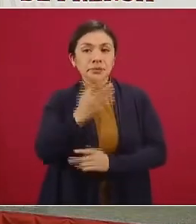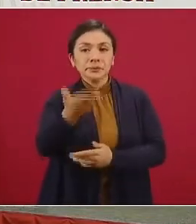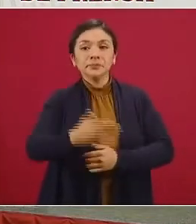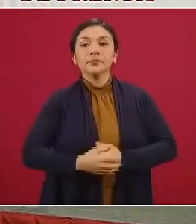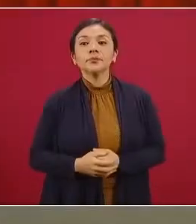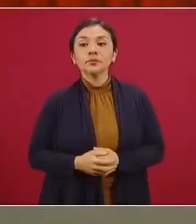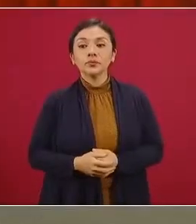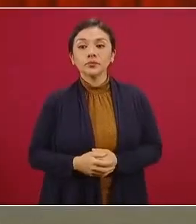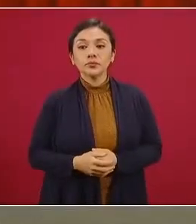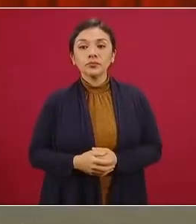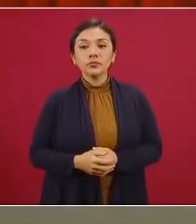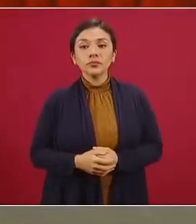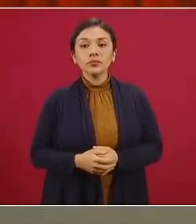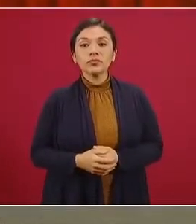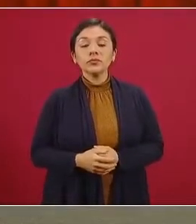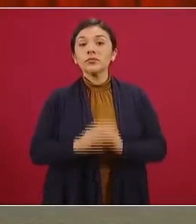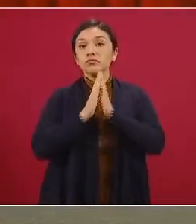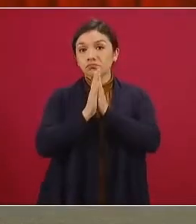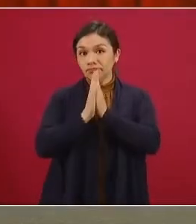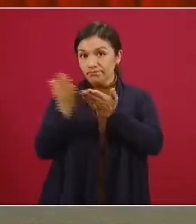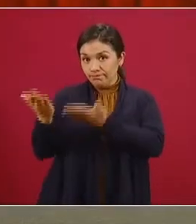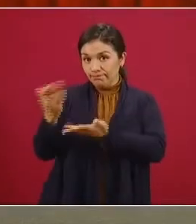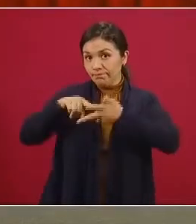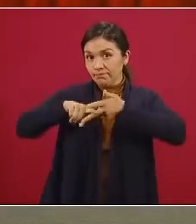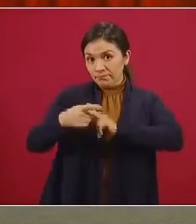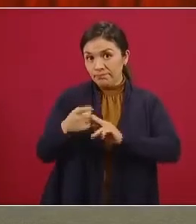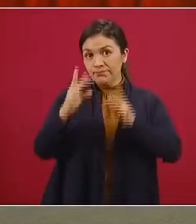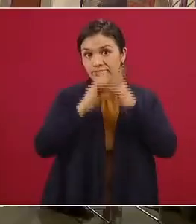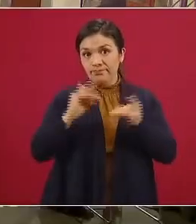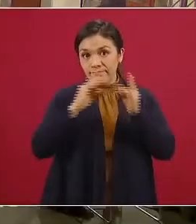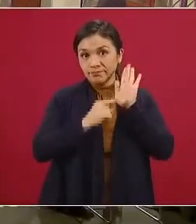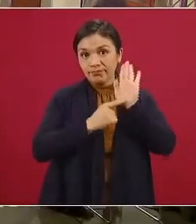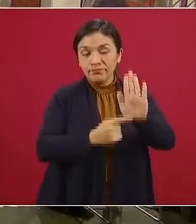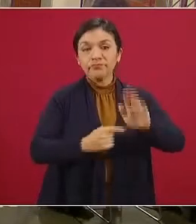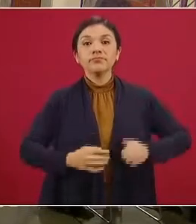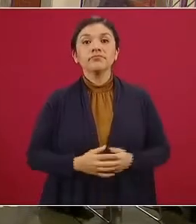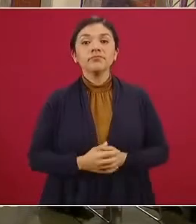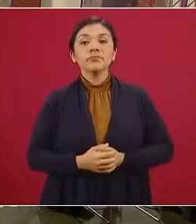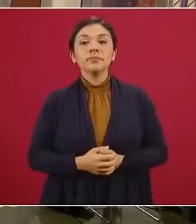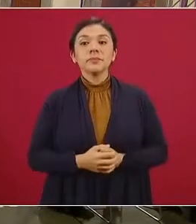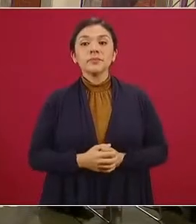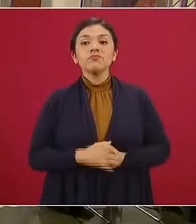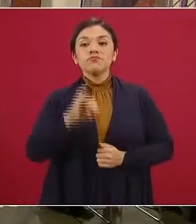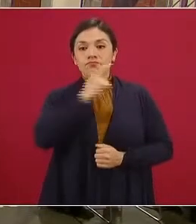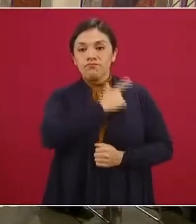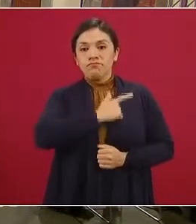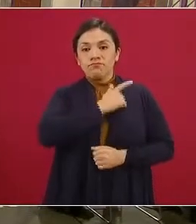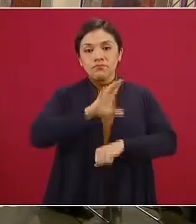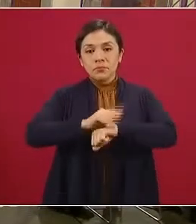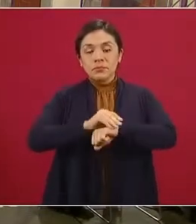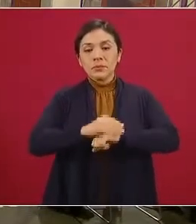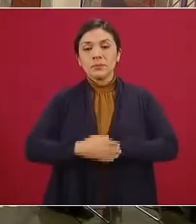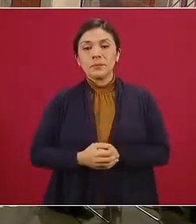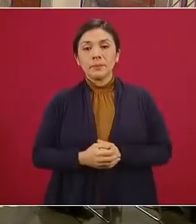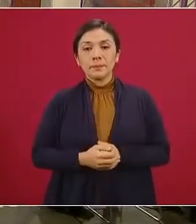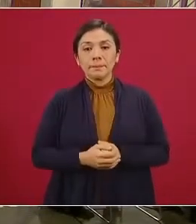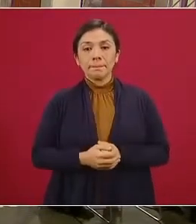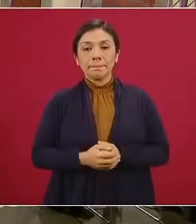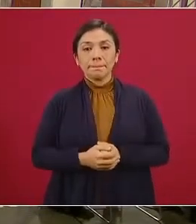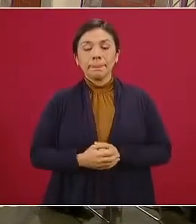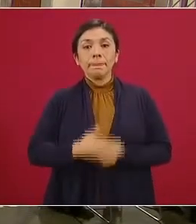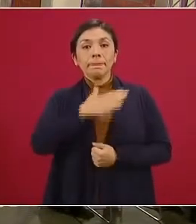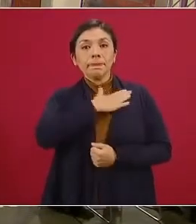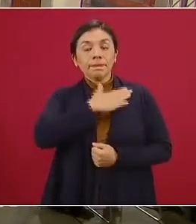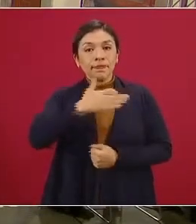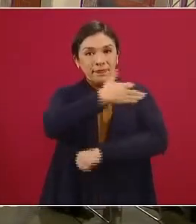comentarios. Le pido al doctor Salomía si es tan amable de presentar. Con su permiso, señor secretario. Muy